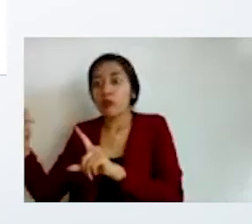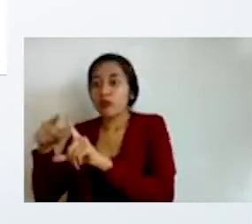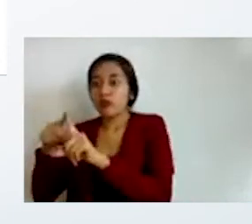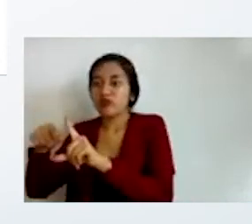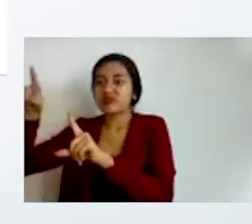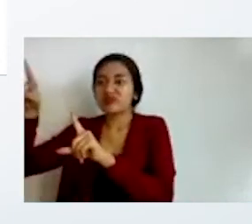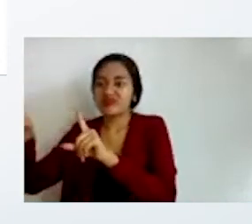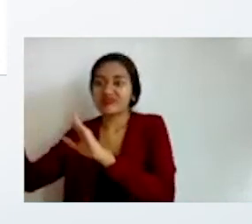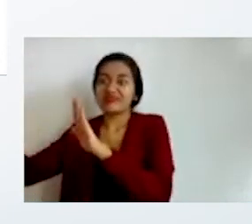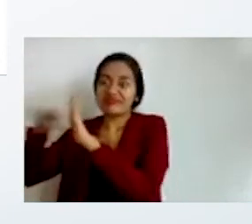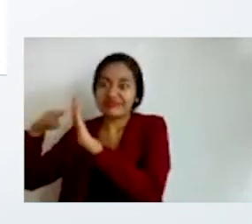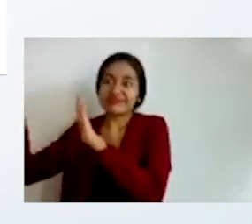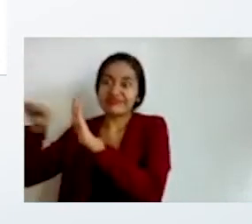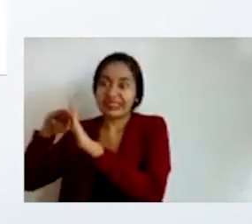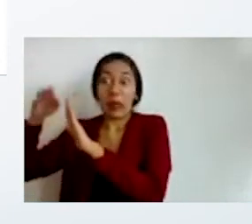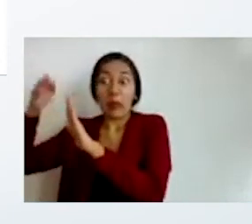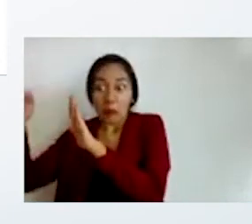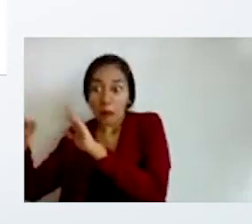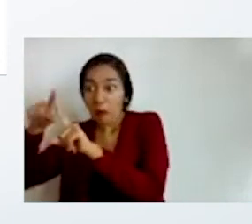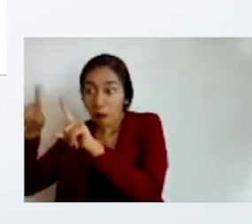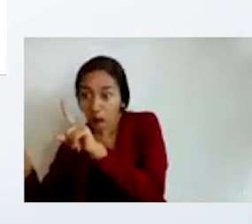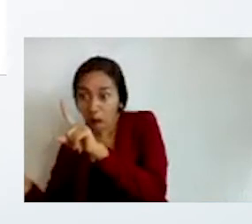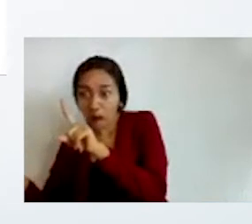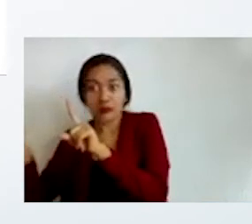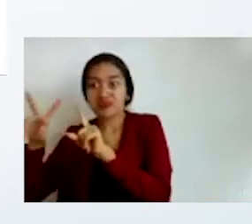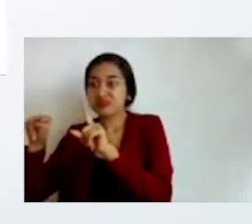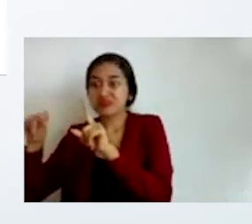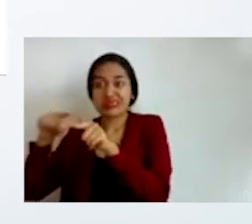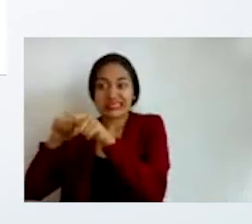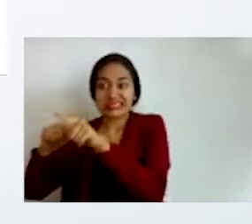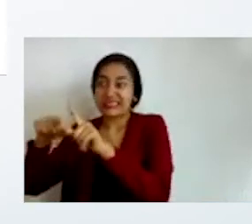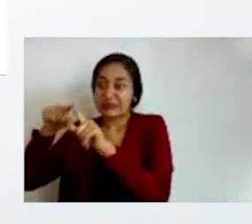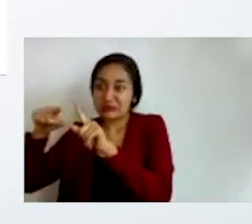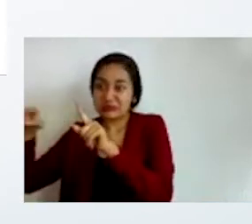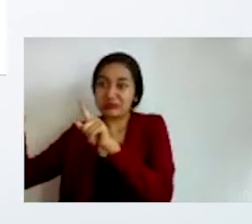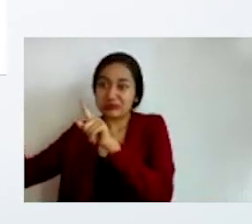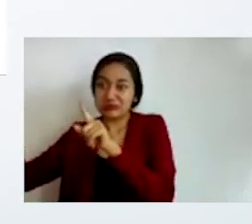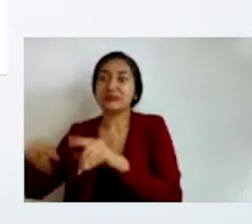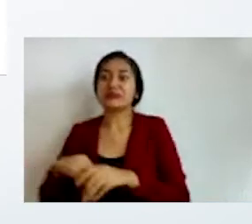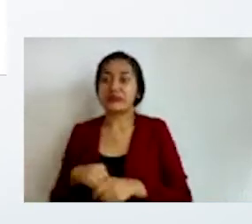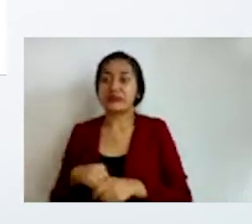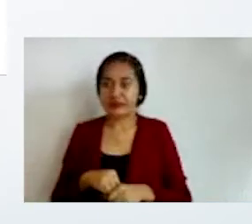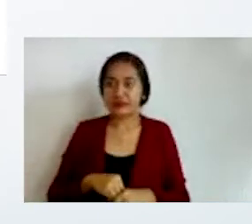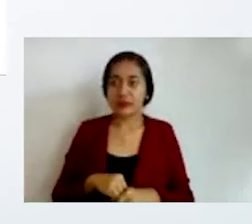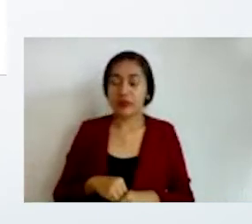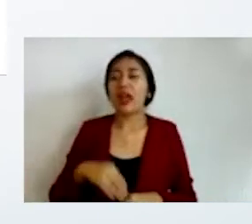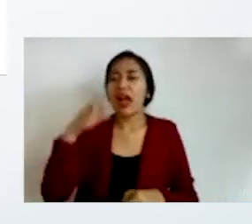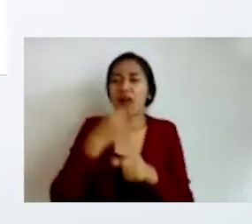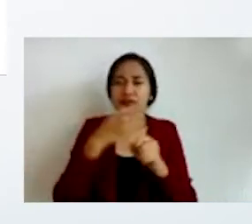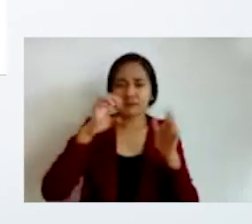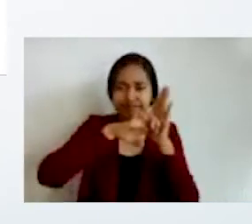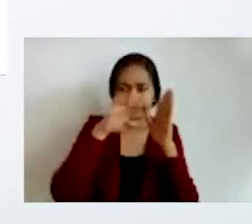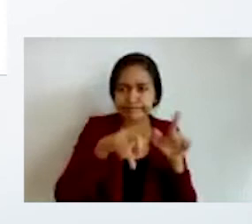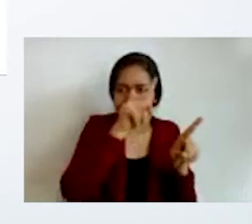atorado y estancado. ¿Y cuáles son los ejemplos de cada una de